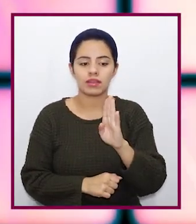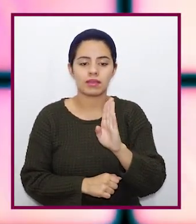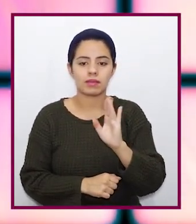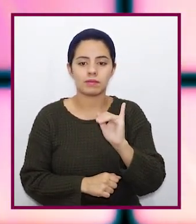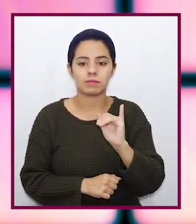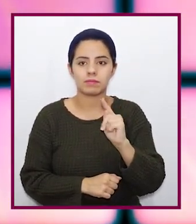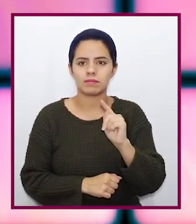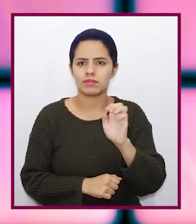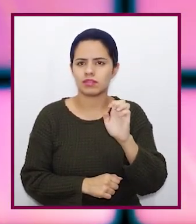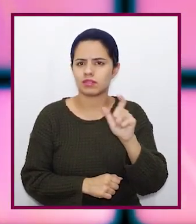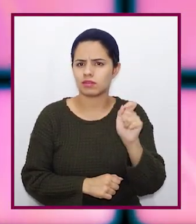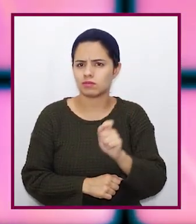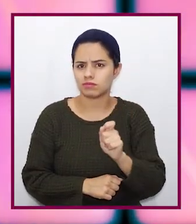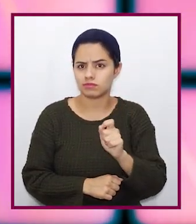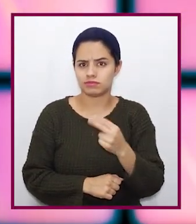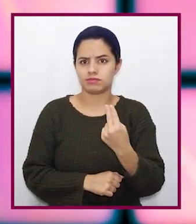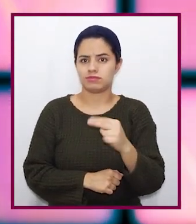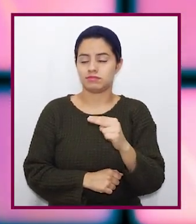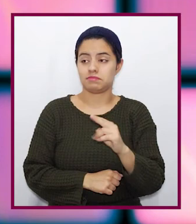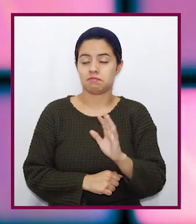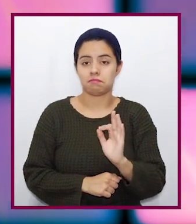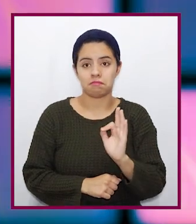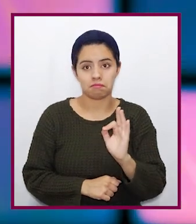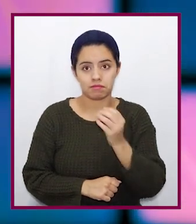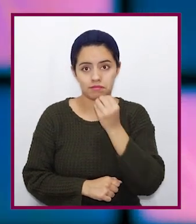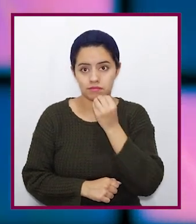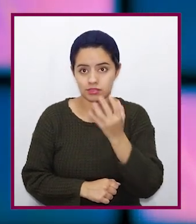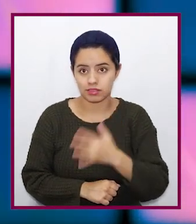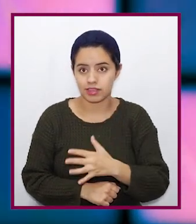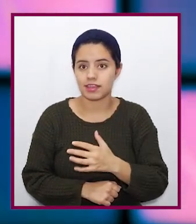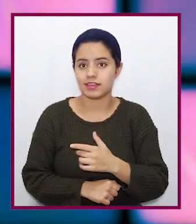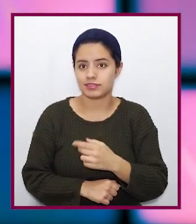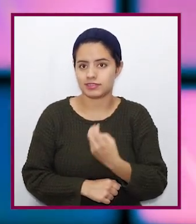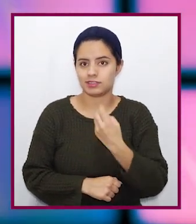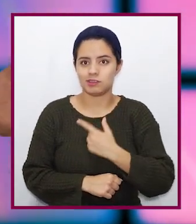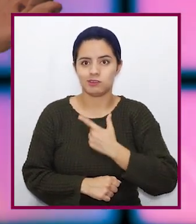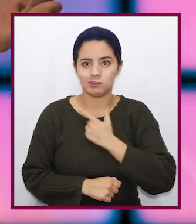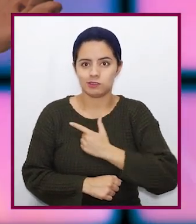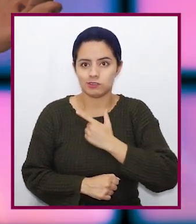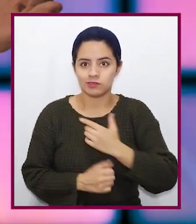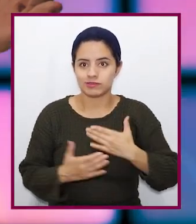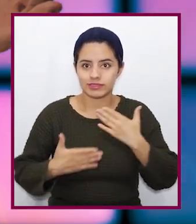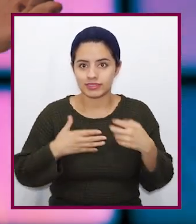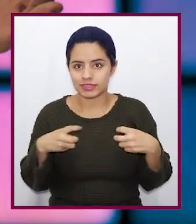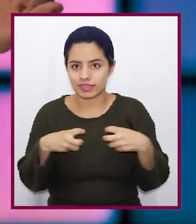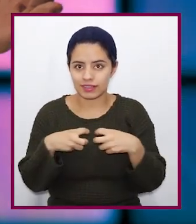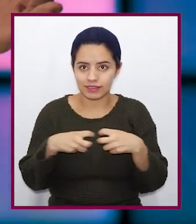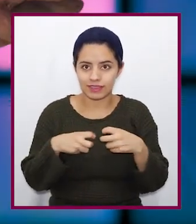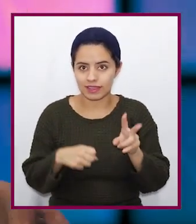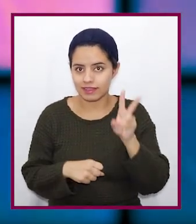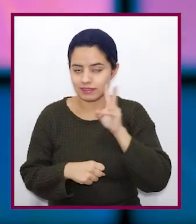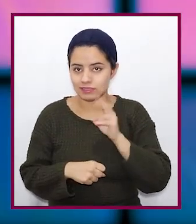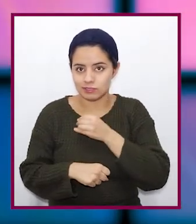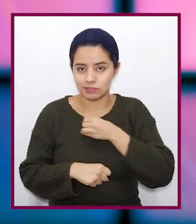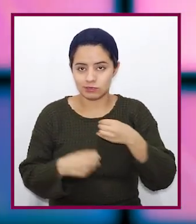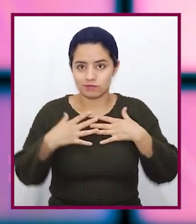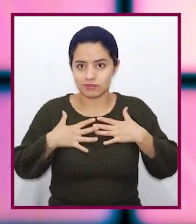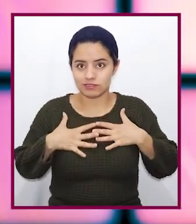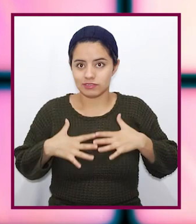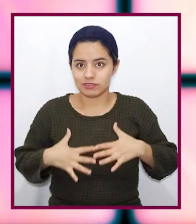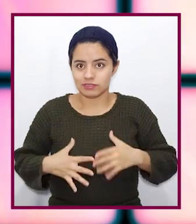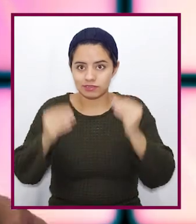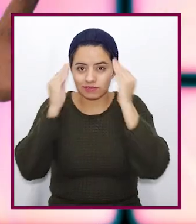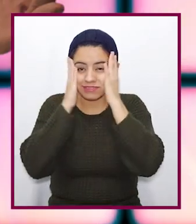¡Apa, nombrecito está bueno! De todo modo, muchas gracias. Ando bien emocionada y nerviosa a ver si no sudo en cámara, porque hace un calor